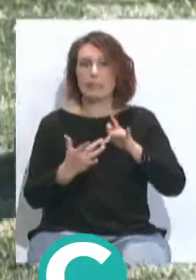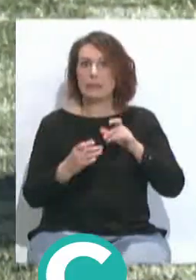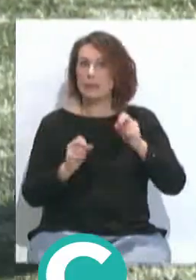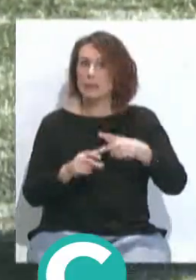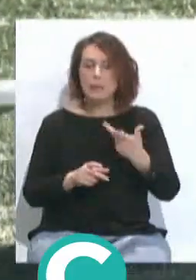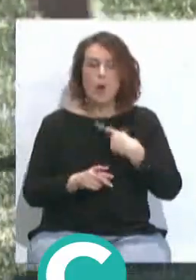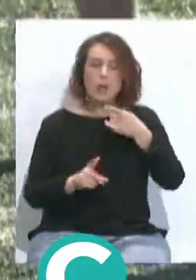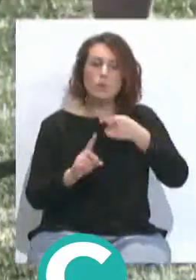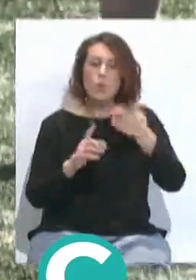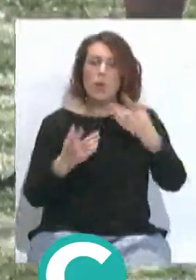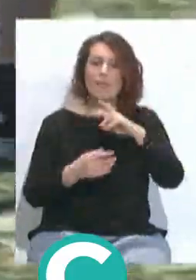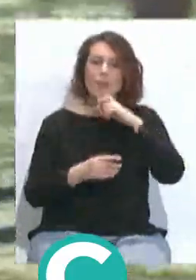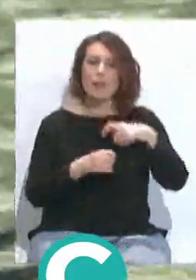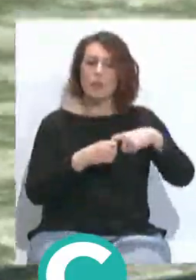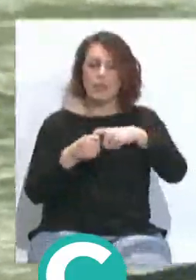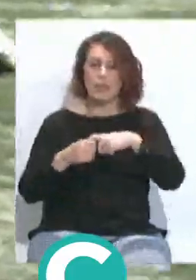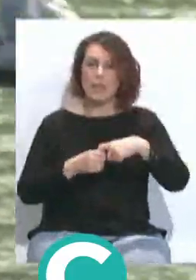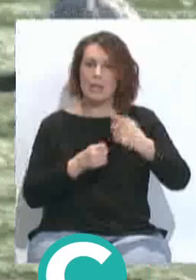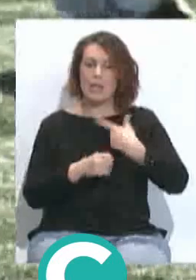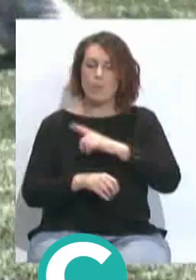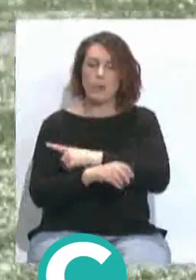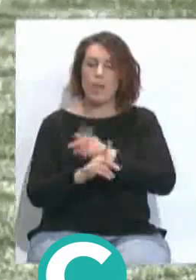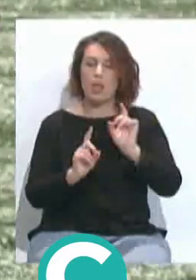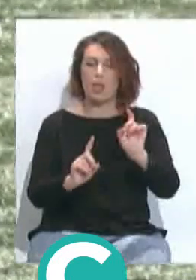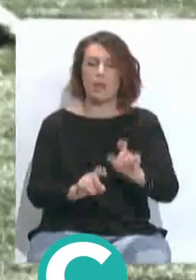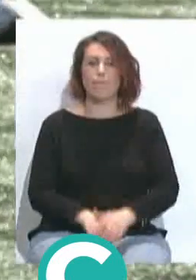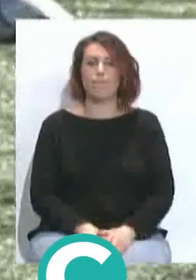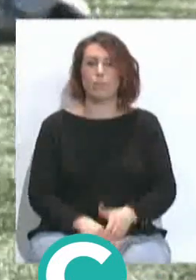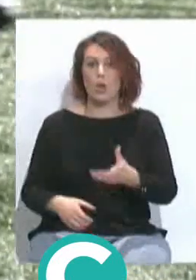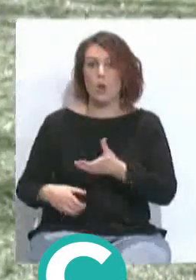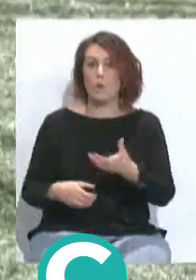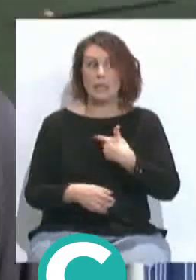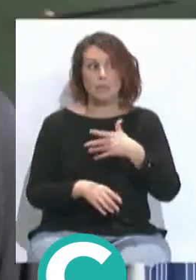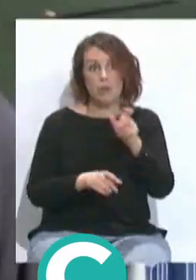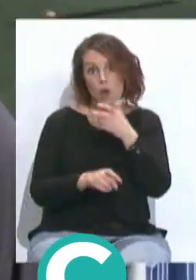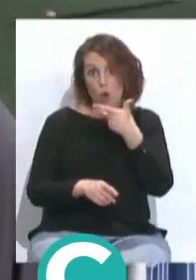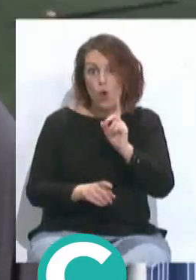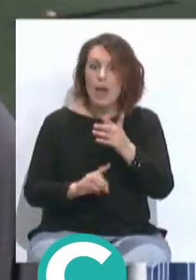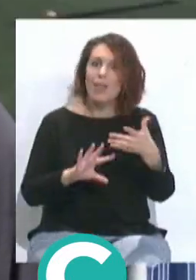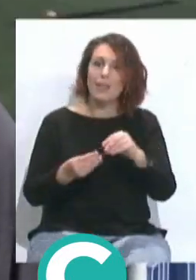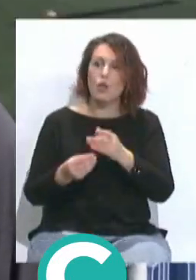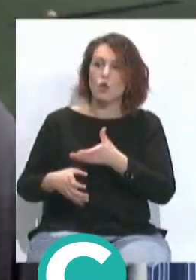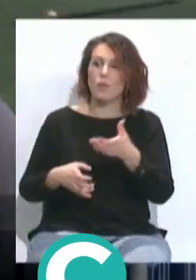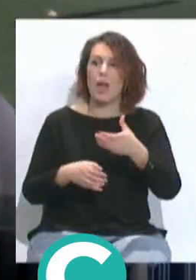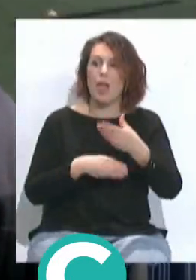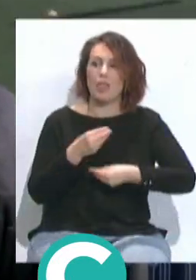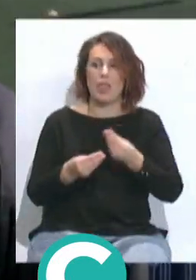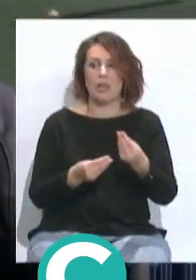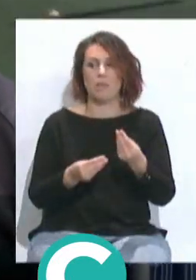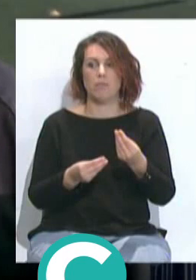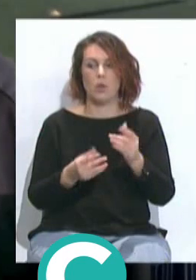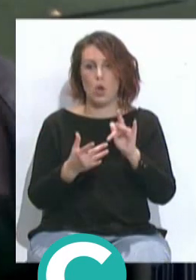objetivo ha sido inculcar los valores de la solidaridad y la deportividad el rugby tag para que no lo conozca pues es una adaptación del rugby que se hace que